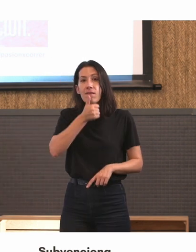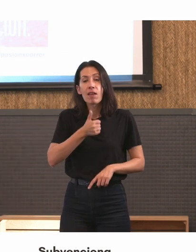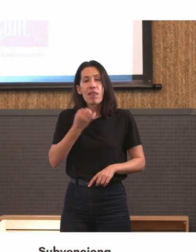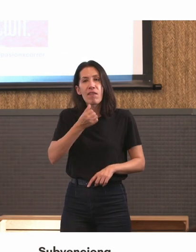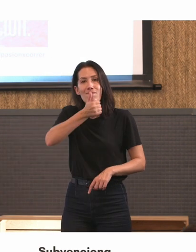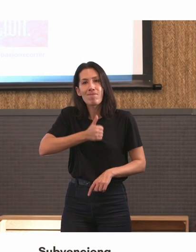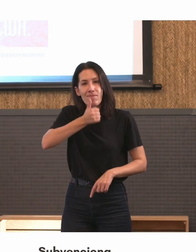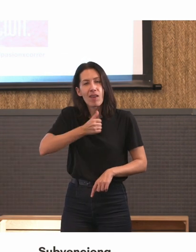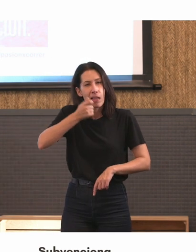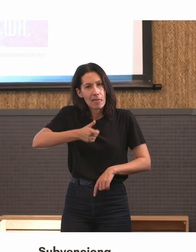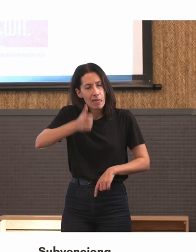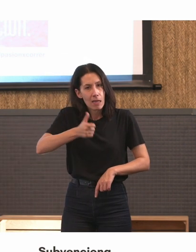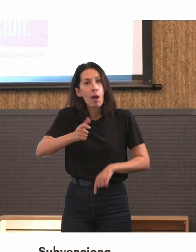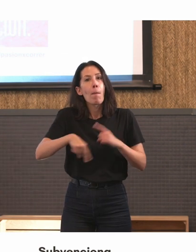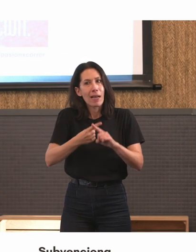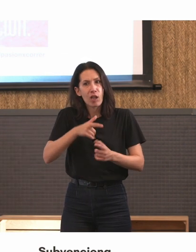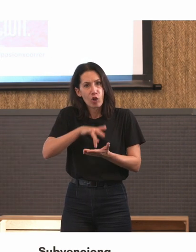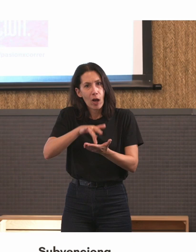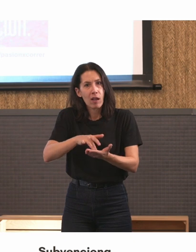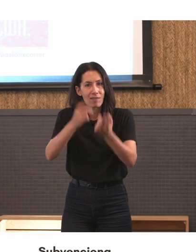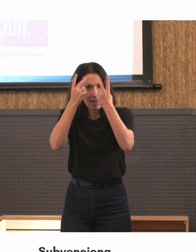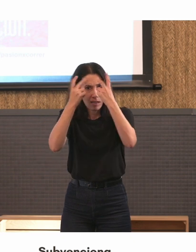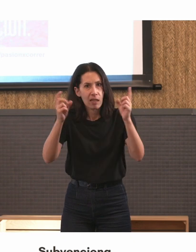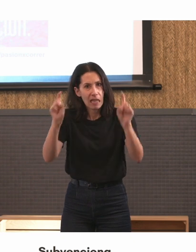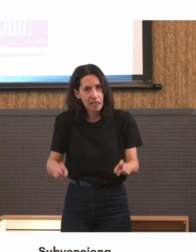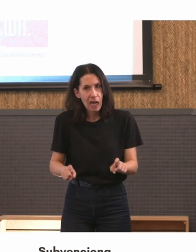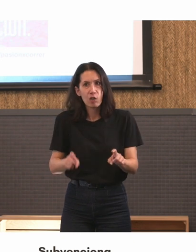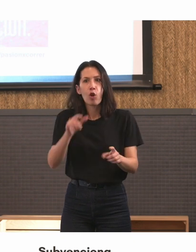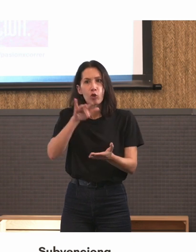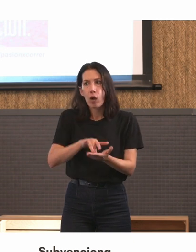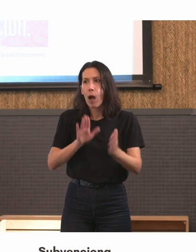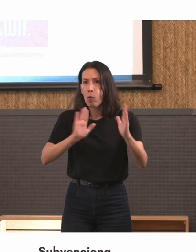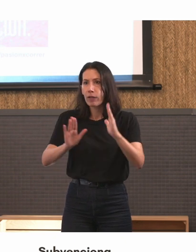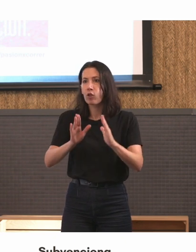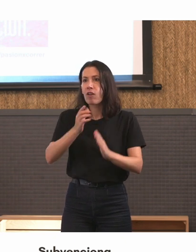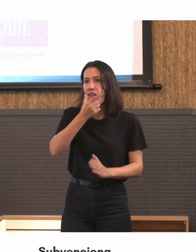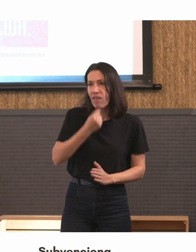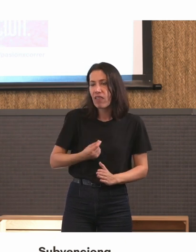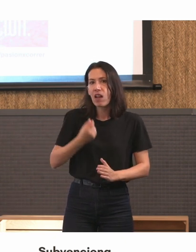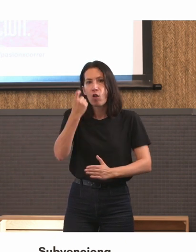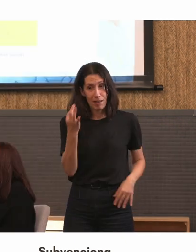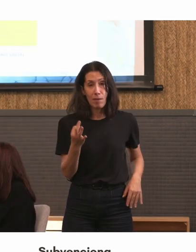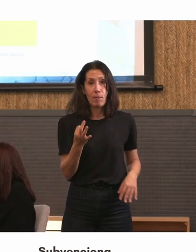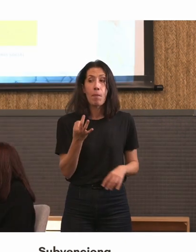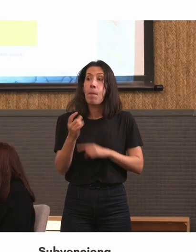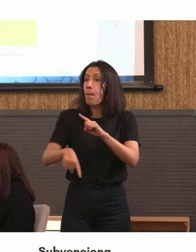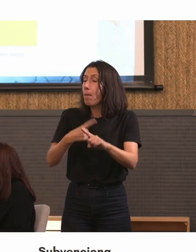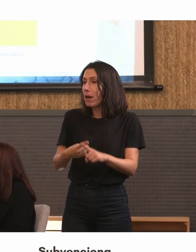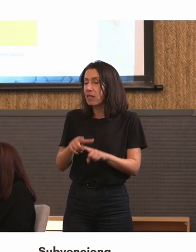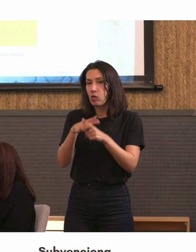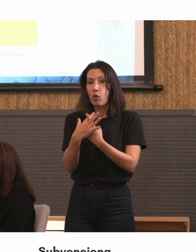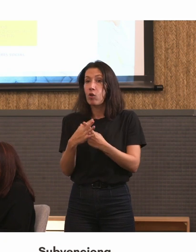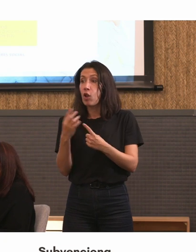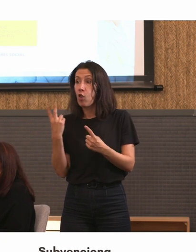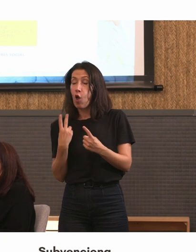maratón más con puertos subidas vueltas bajadas y en etapas nosotros nos fuimos a vivir